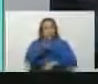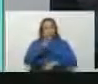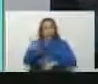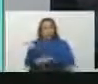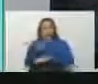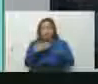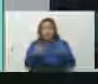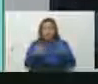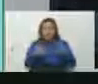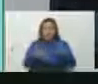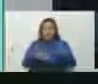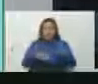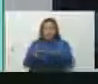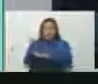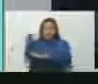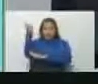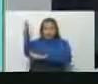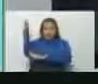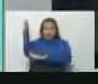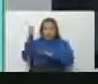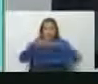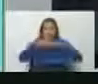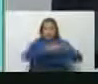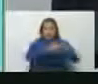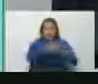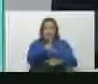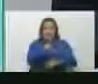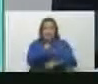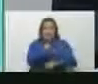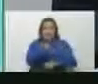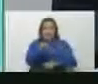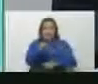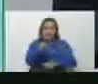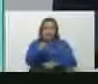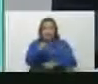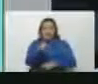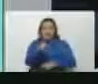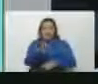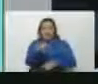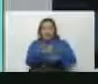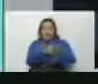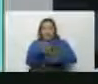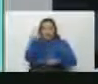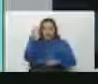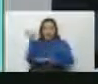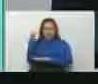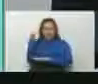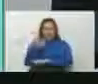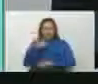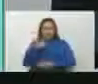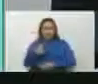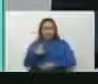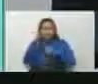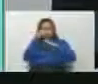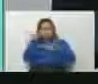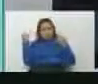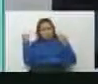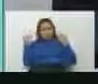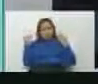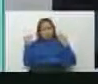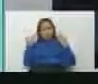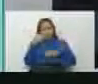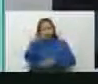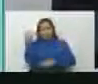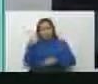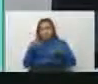la bandera en el buque insignia, en el Leander. Y ese era el día de la bandera. Cuando nosotros dejamos de celebrar el 12 de marzo el día de la